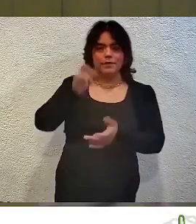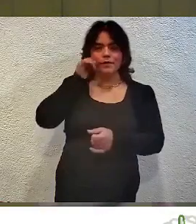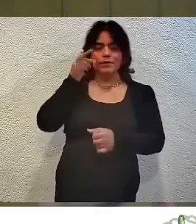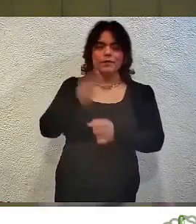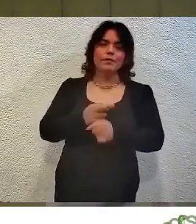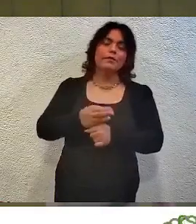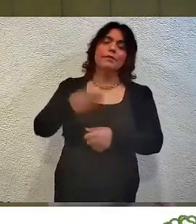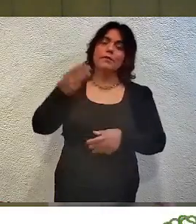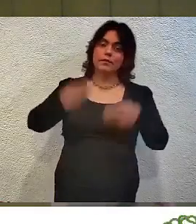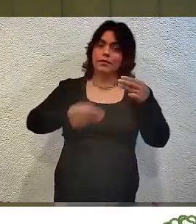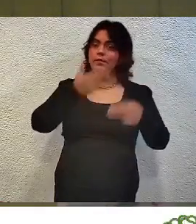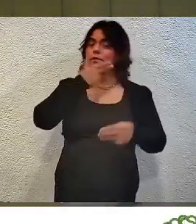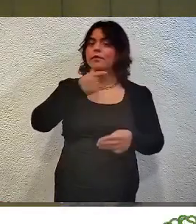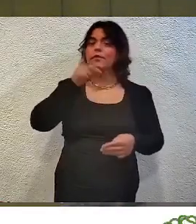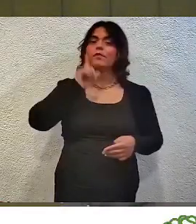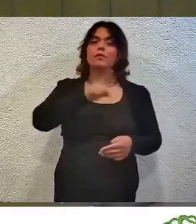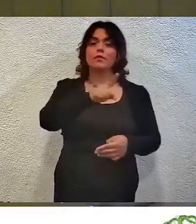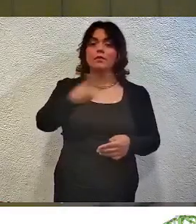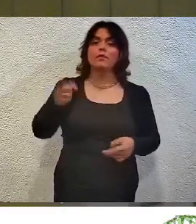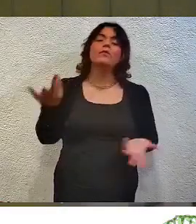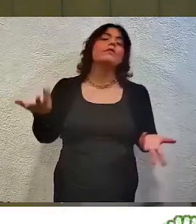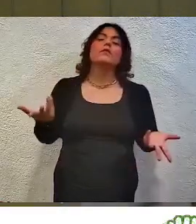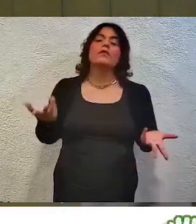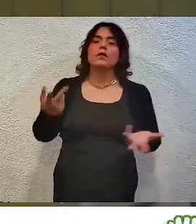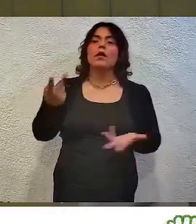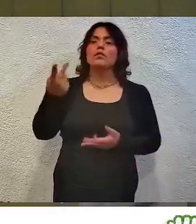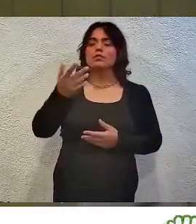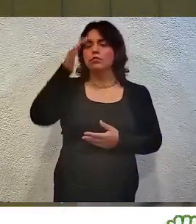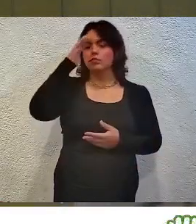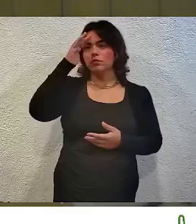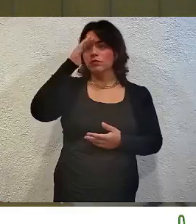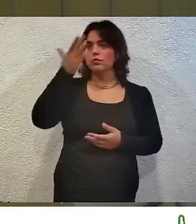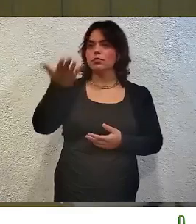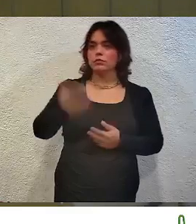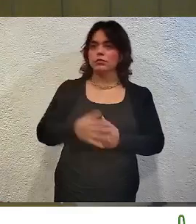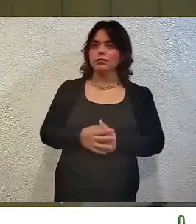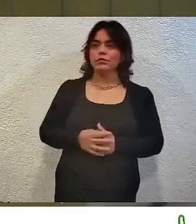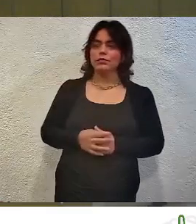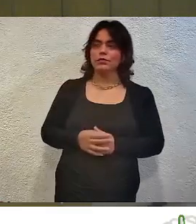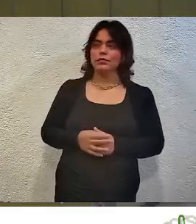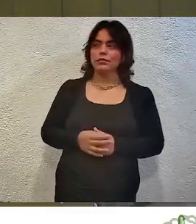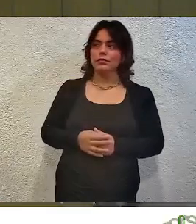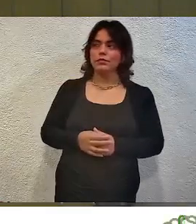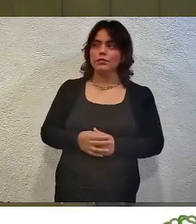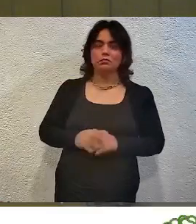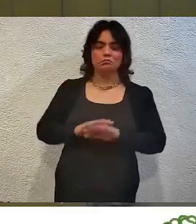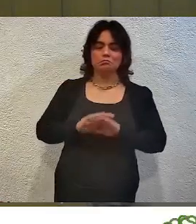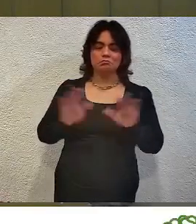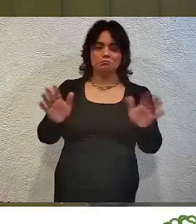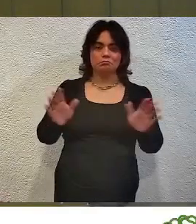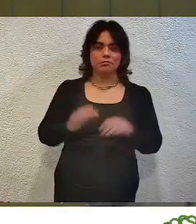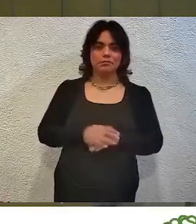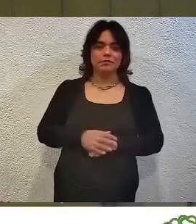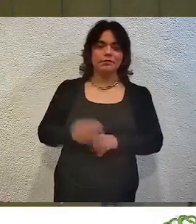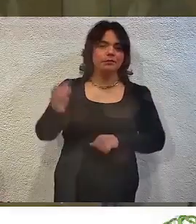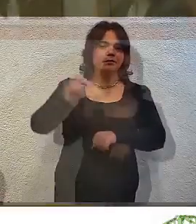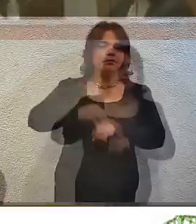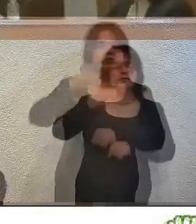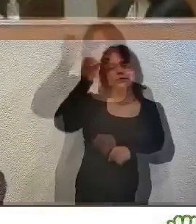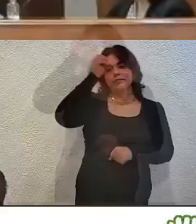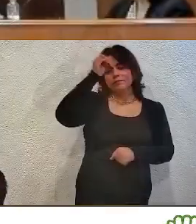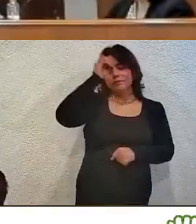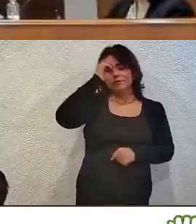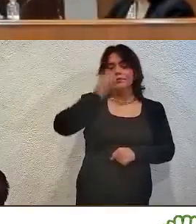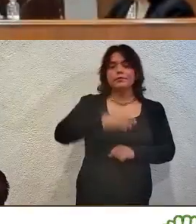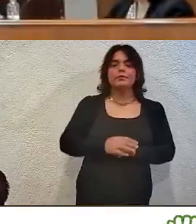Magistrada, magistrados, está a nuestra consideración el proyecto del que se ha dado cuenta. Sin comentarios. No habiendo comentarios